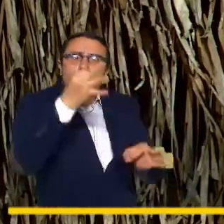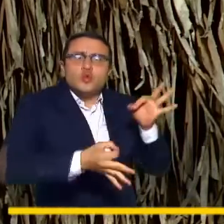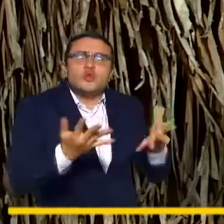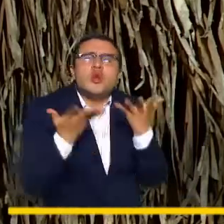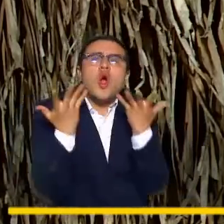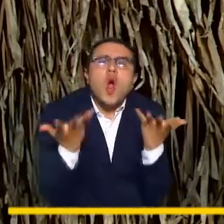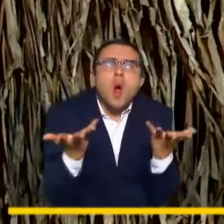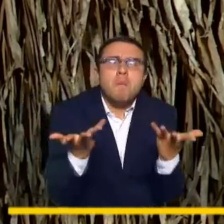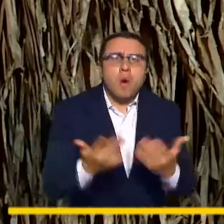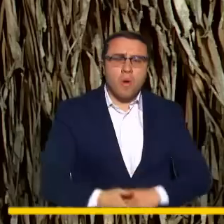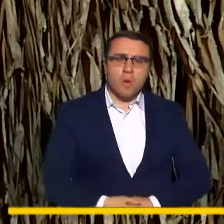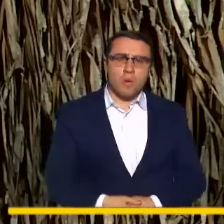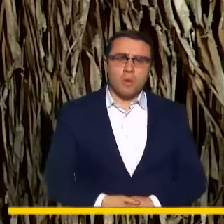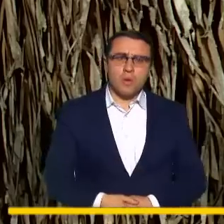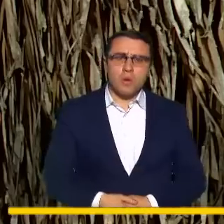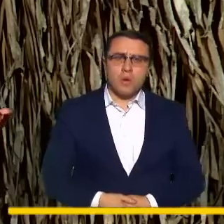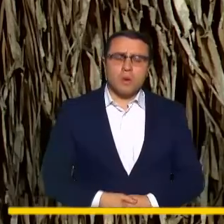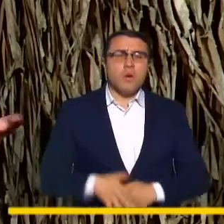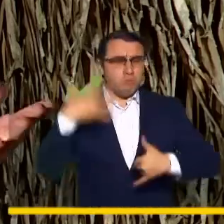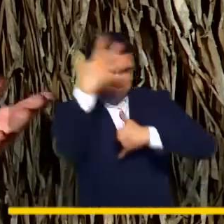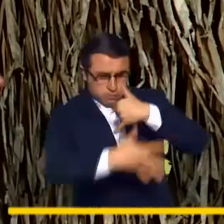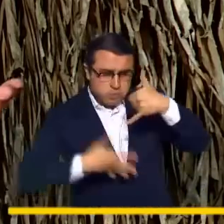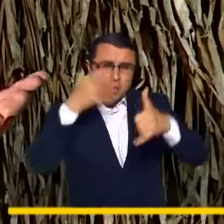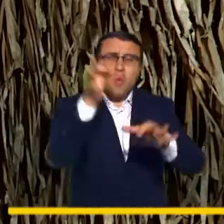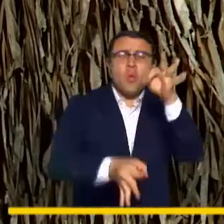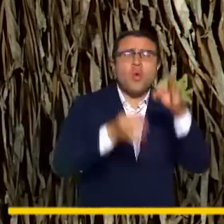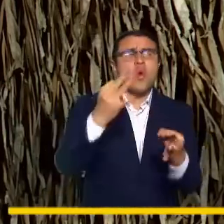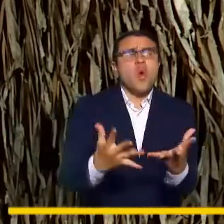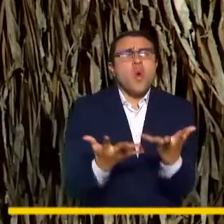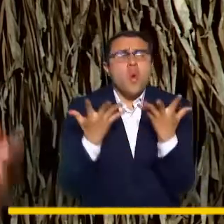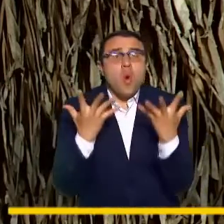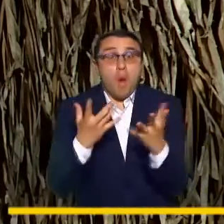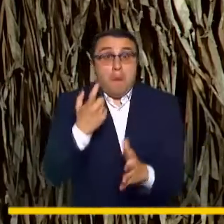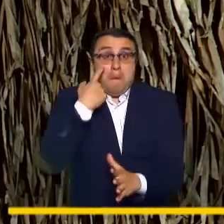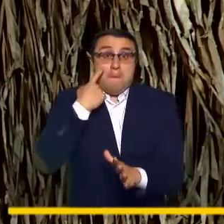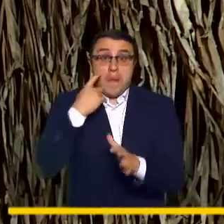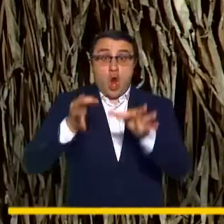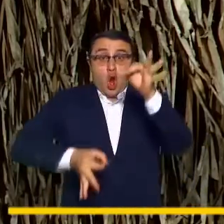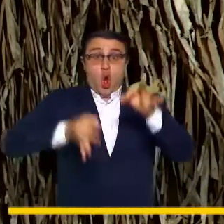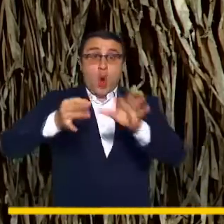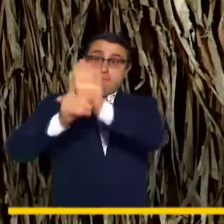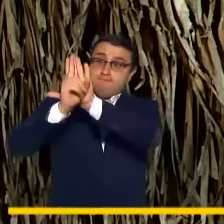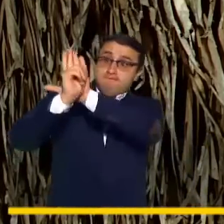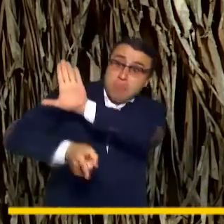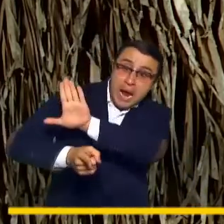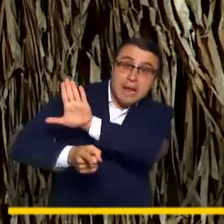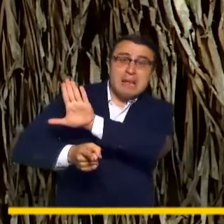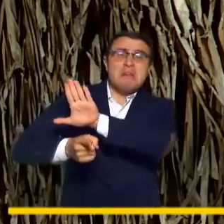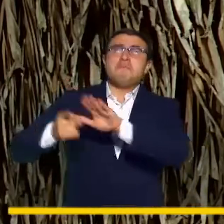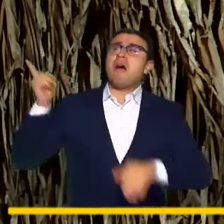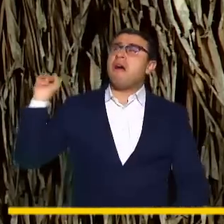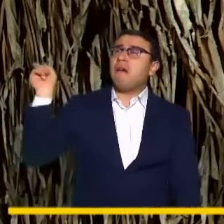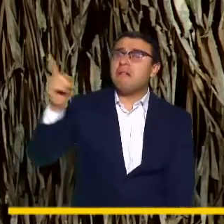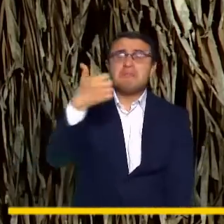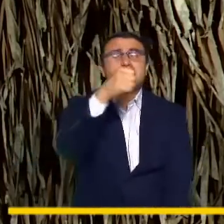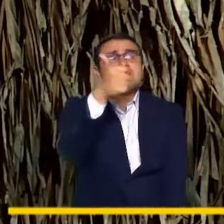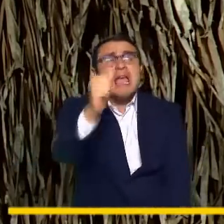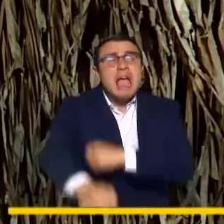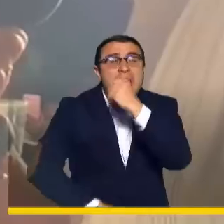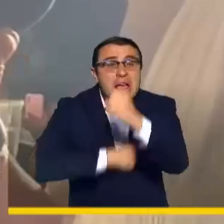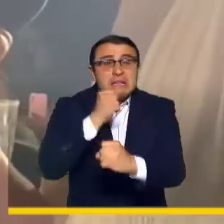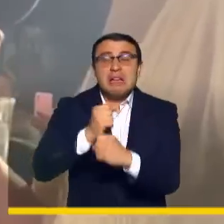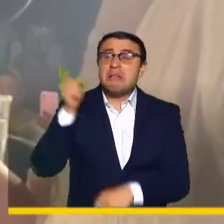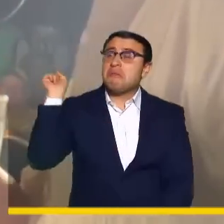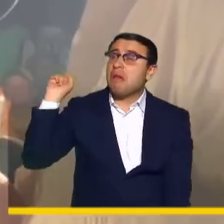justicia entonces cuando es pedida la sentencia? Pasan 10 años.